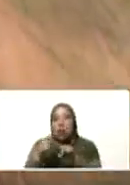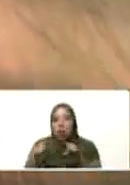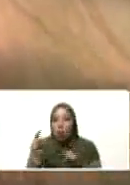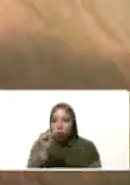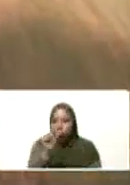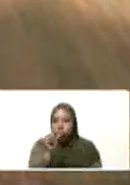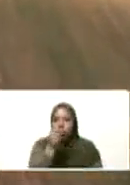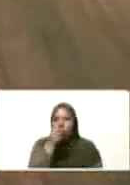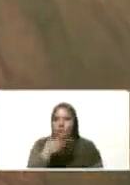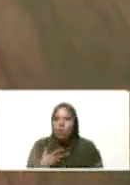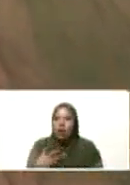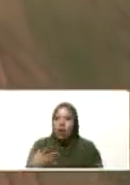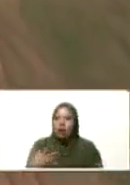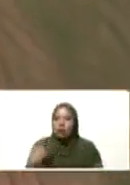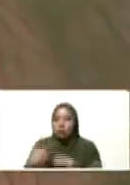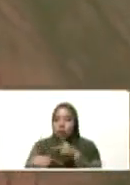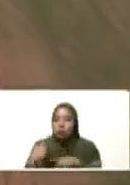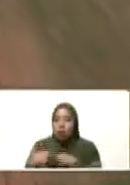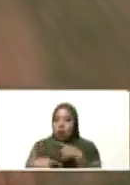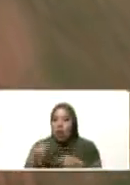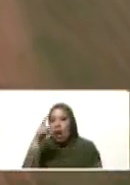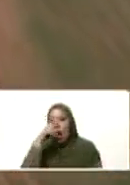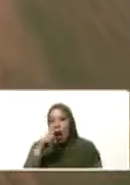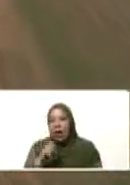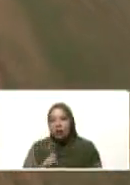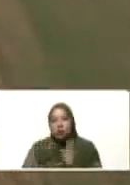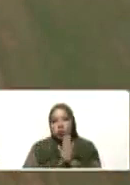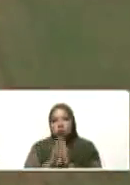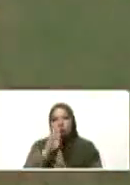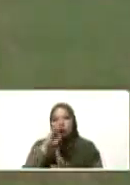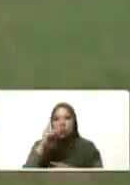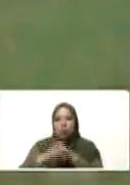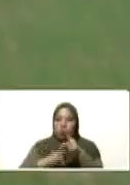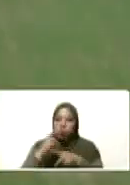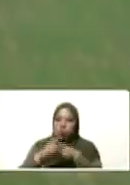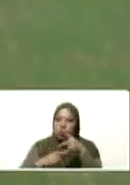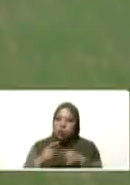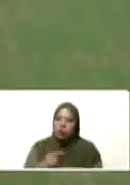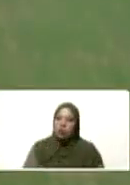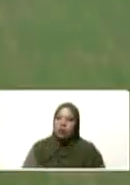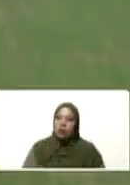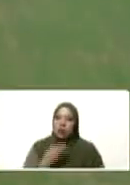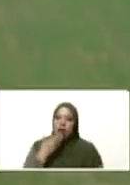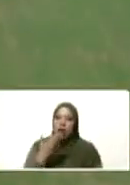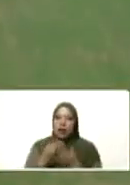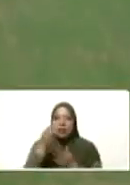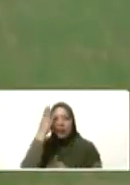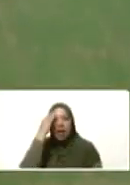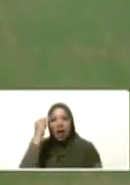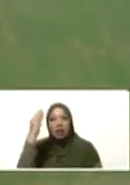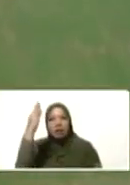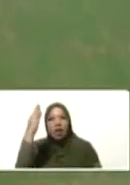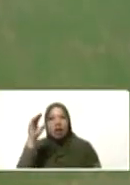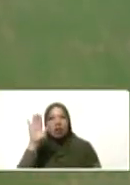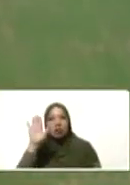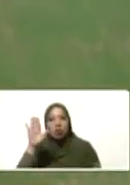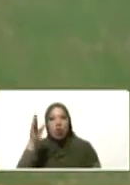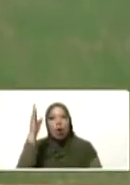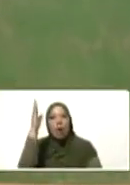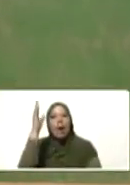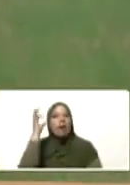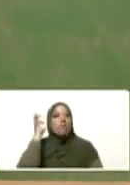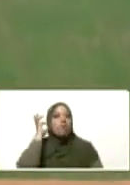un buen año productivo. Gracias a Dios y gracias a la Virgen. Gracias a las manos de los campesinos